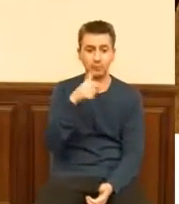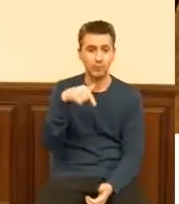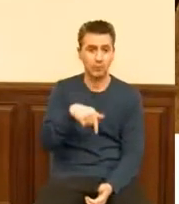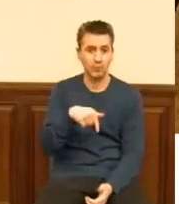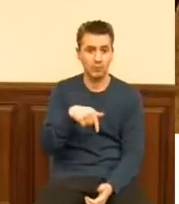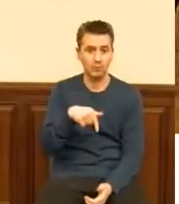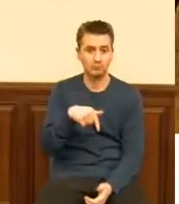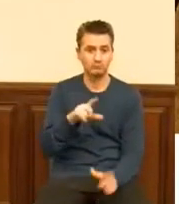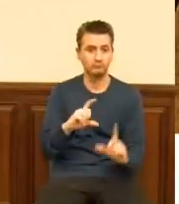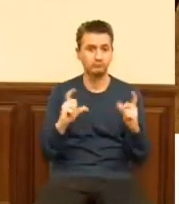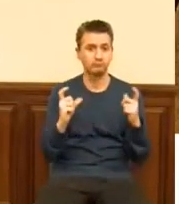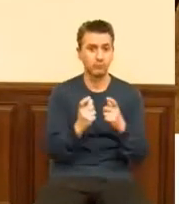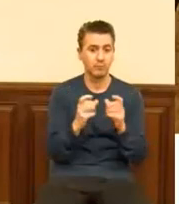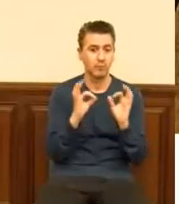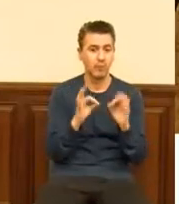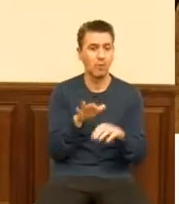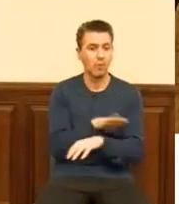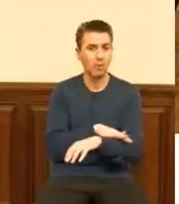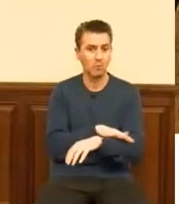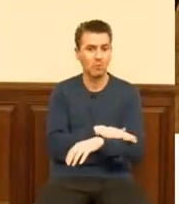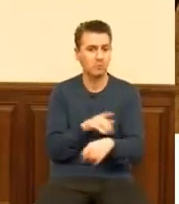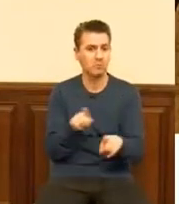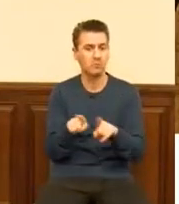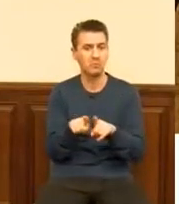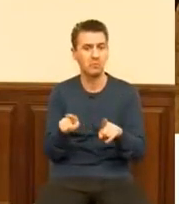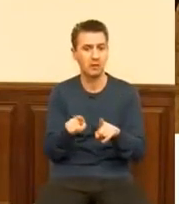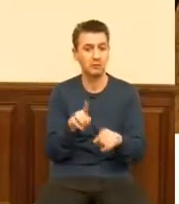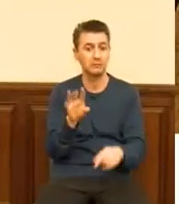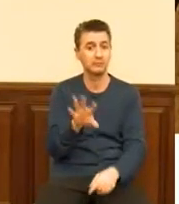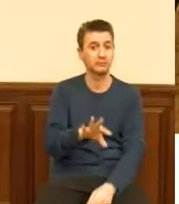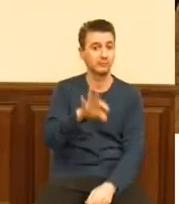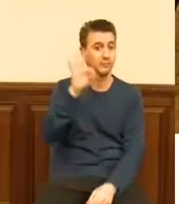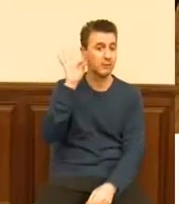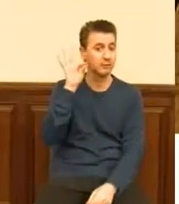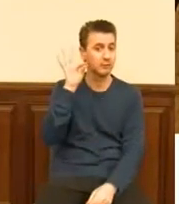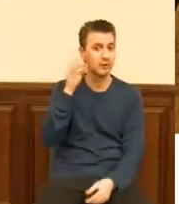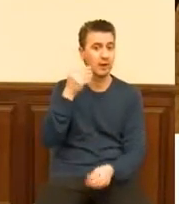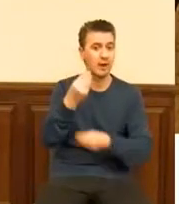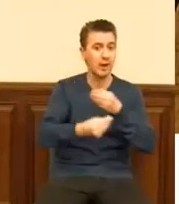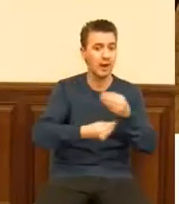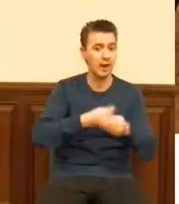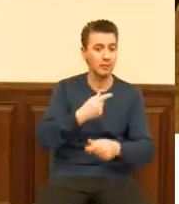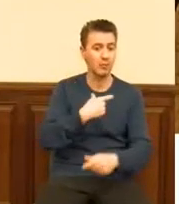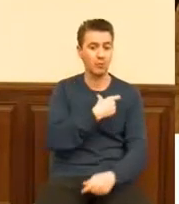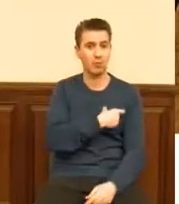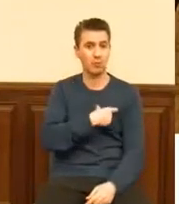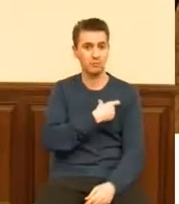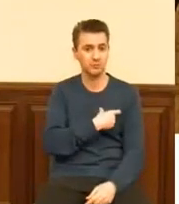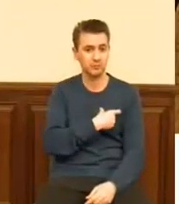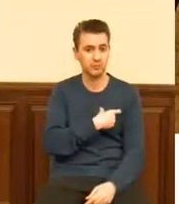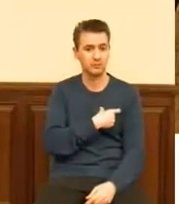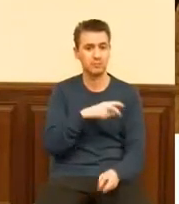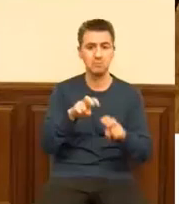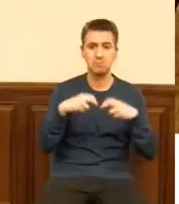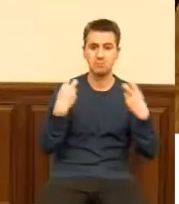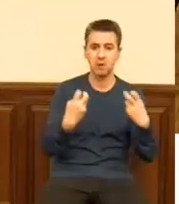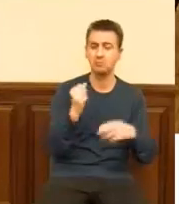está haciendo caso omiso de las decisiones que se adoptan en comisiones y en plenos,